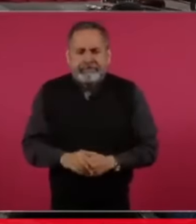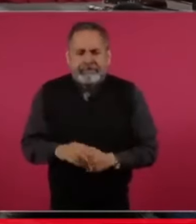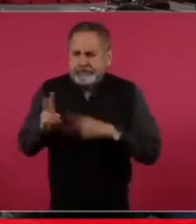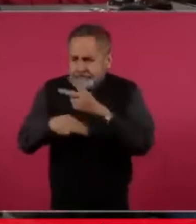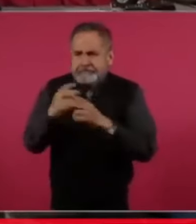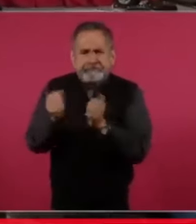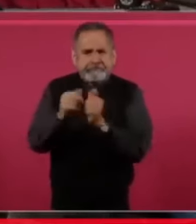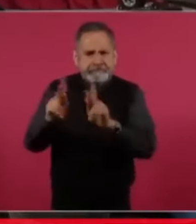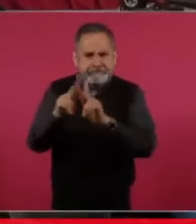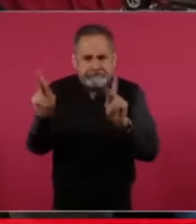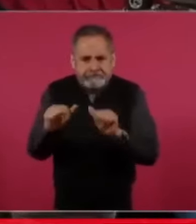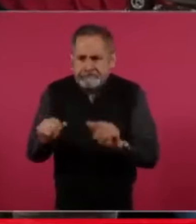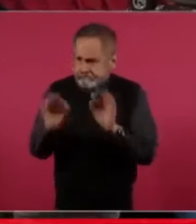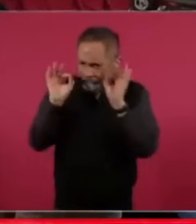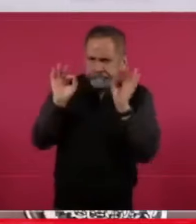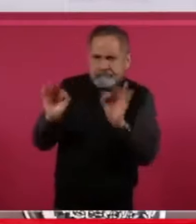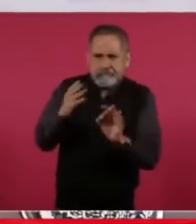pacífica,